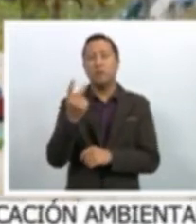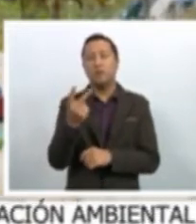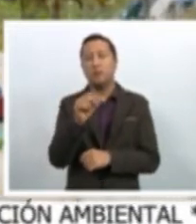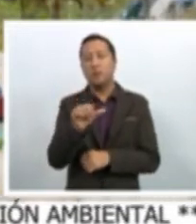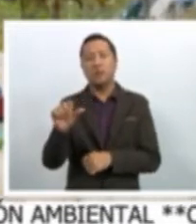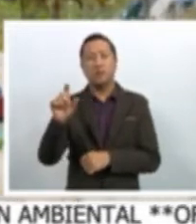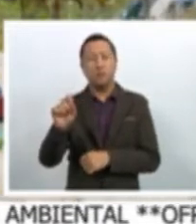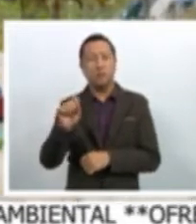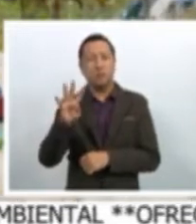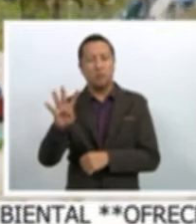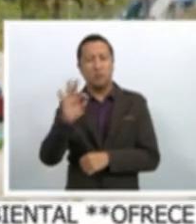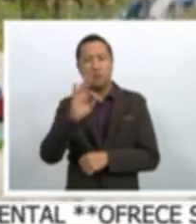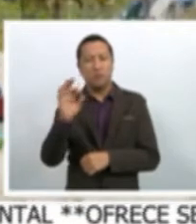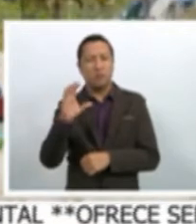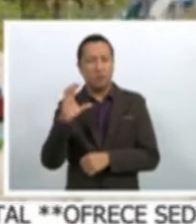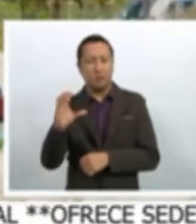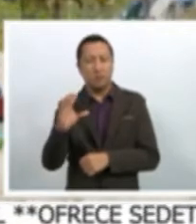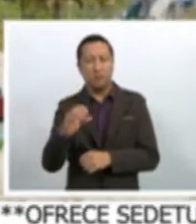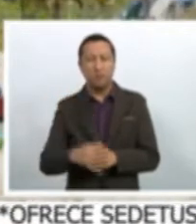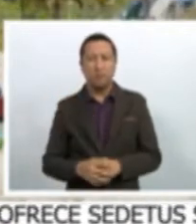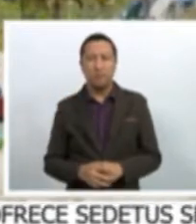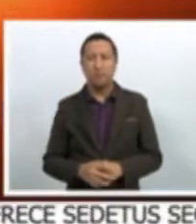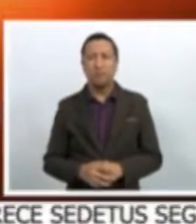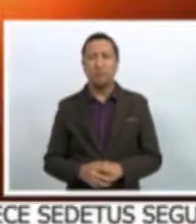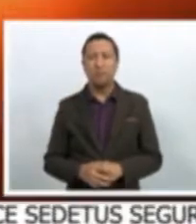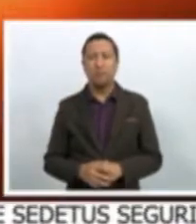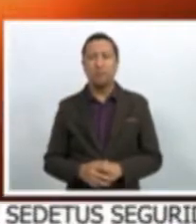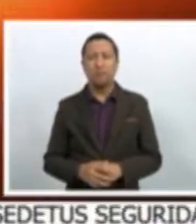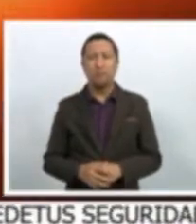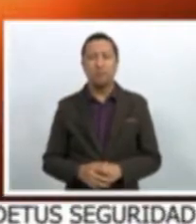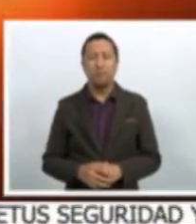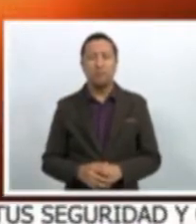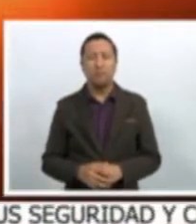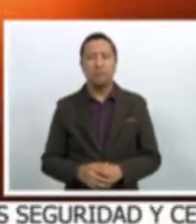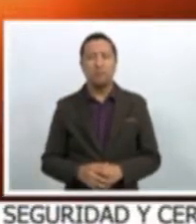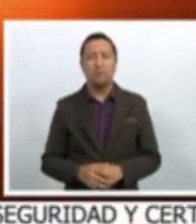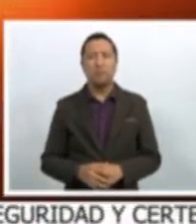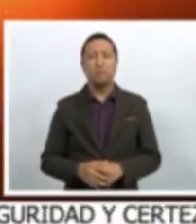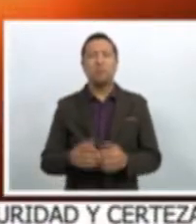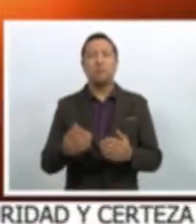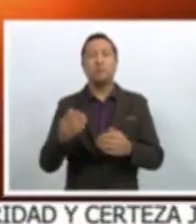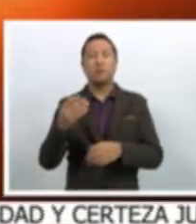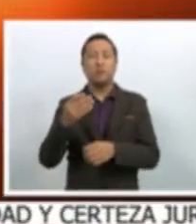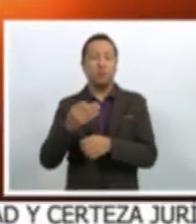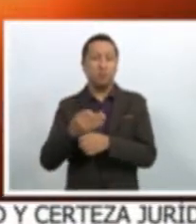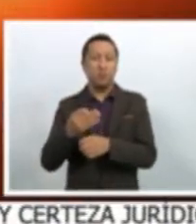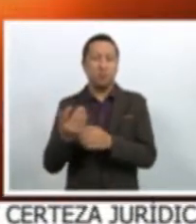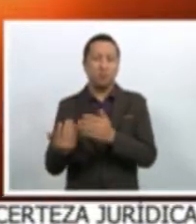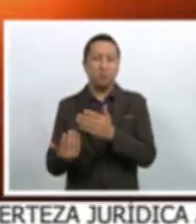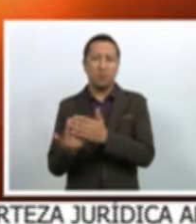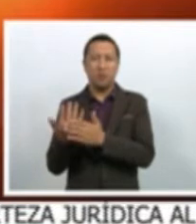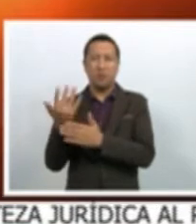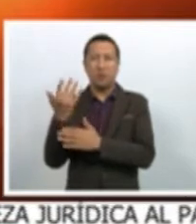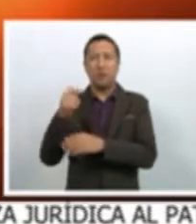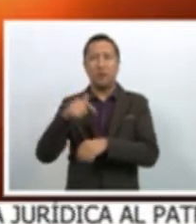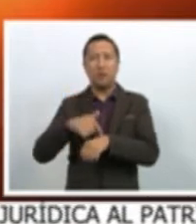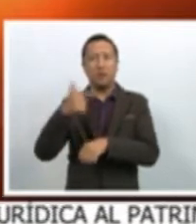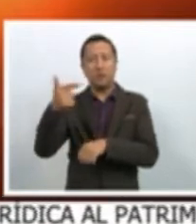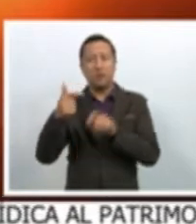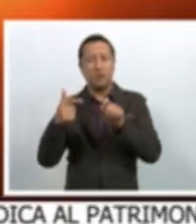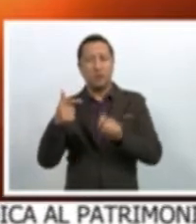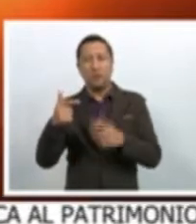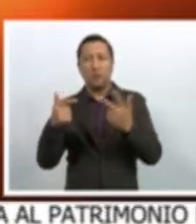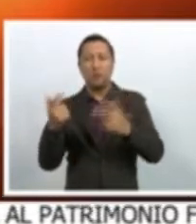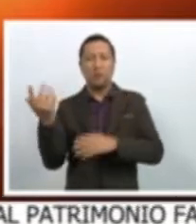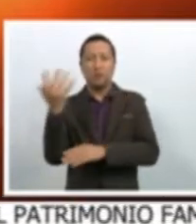temperatura mínima estará entre los 22 y 24 grados. Por otra parte, la salida del sol fue a las 7 de la mañana con